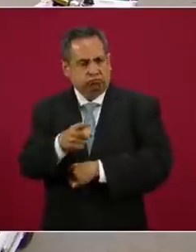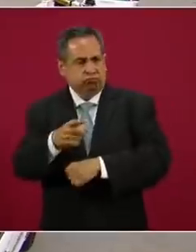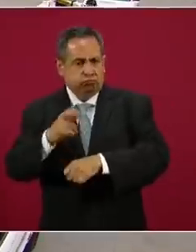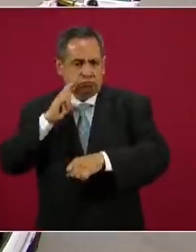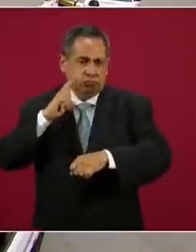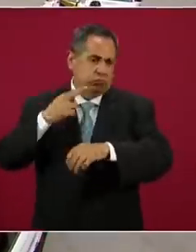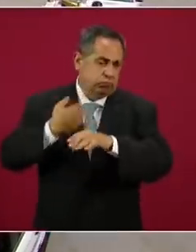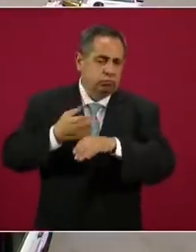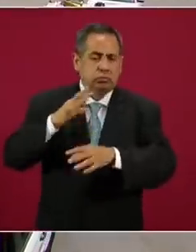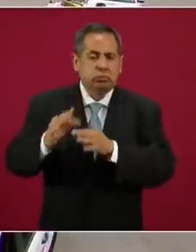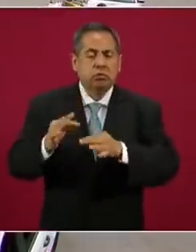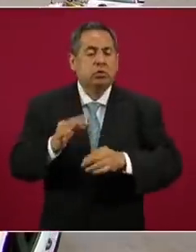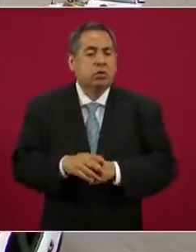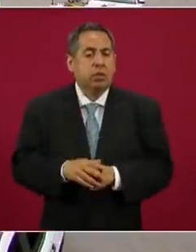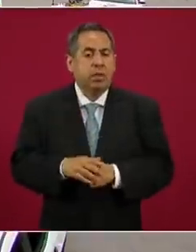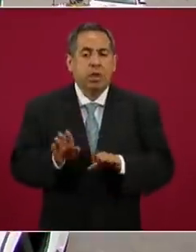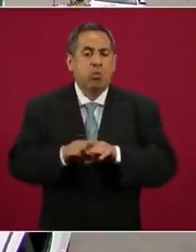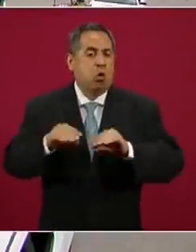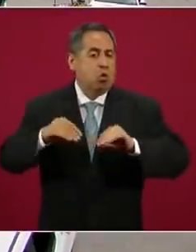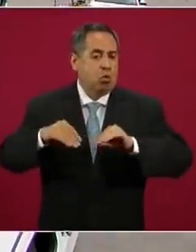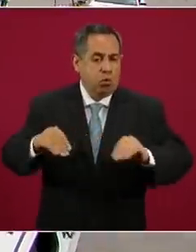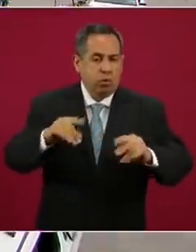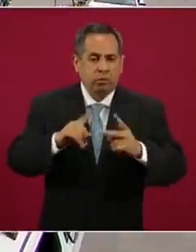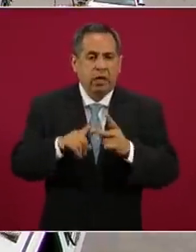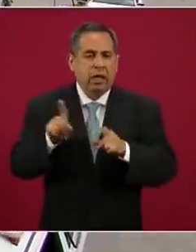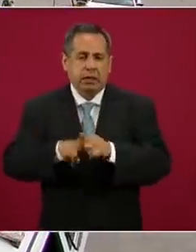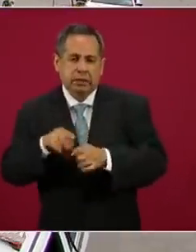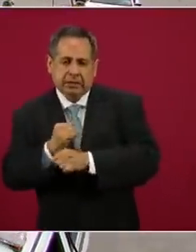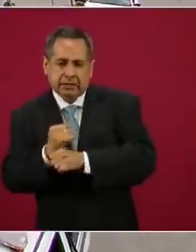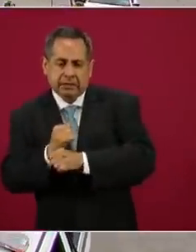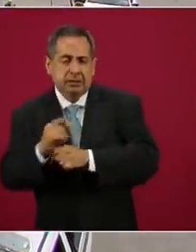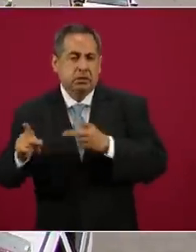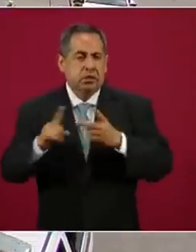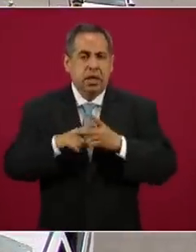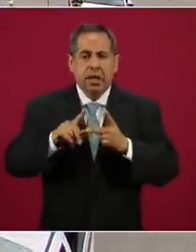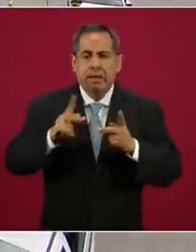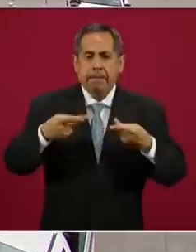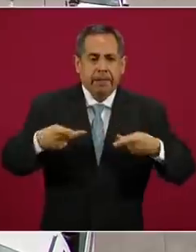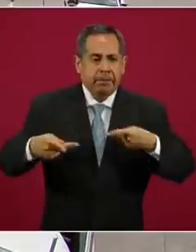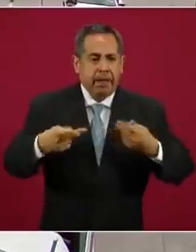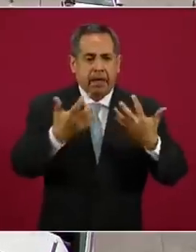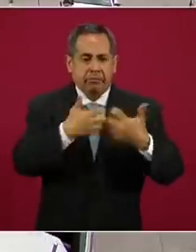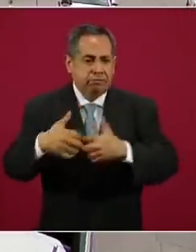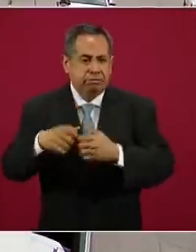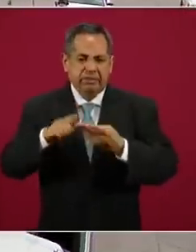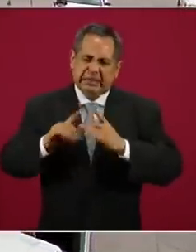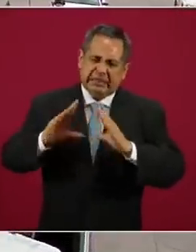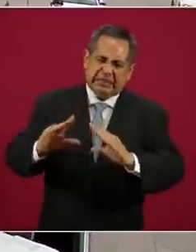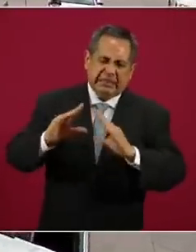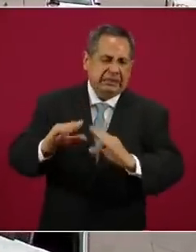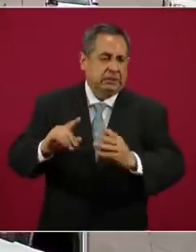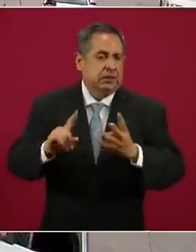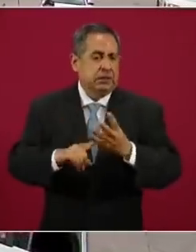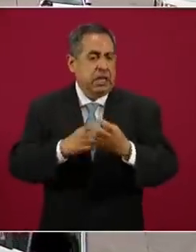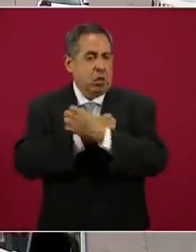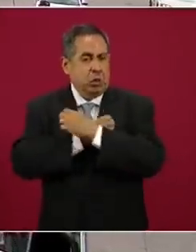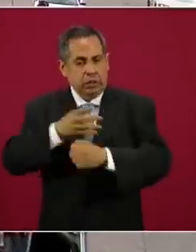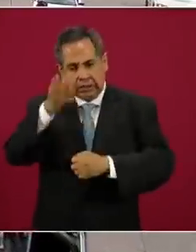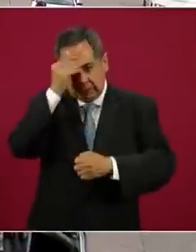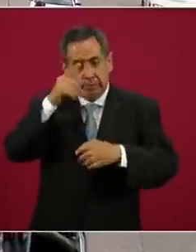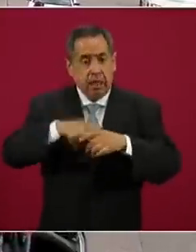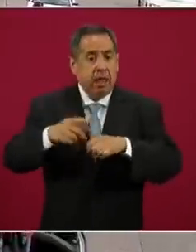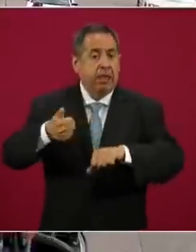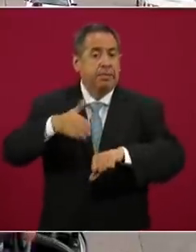sistemas son el operativo de la inteligencia el logístico el de adiestramiento el educativo y el